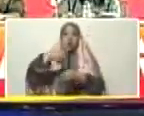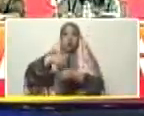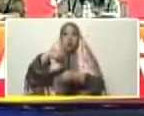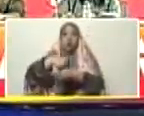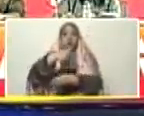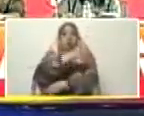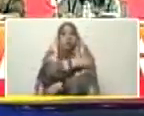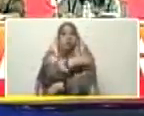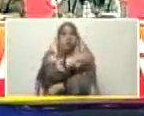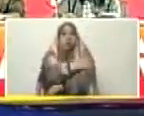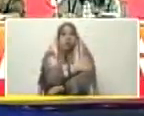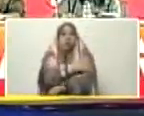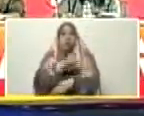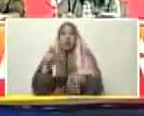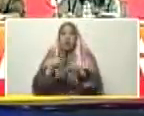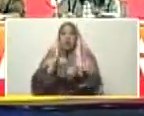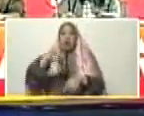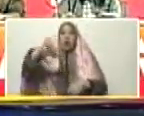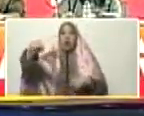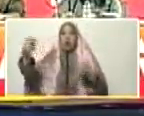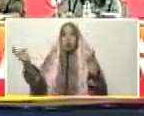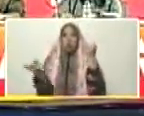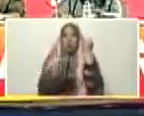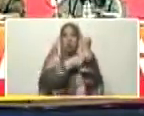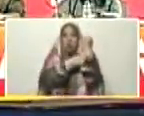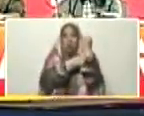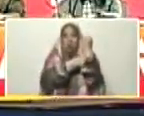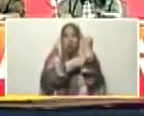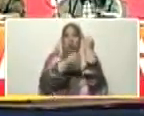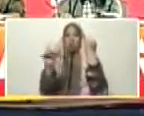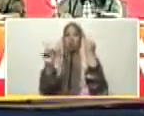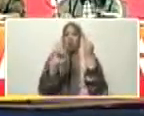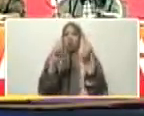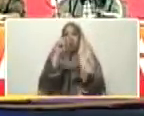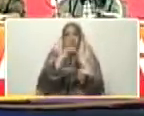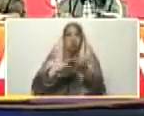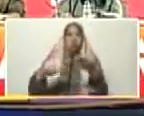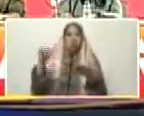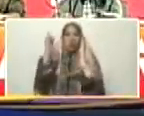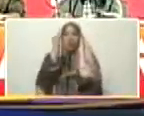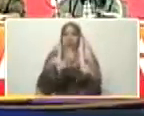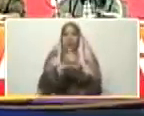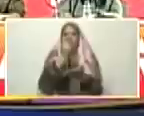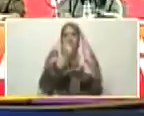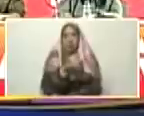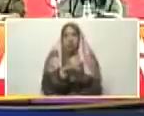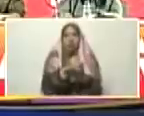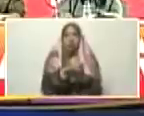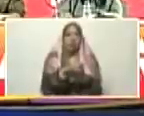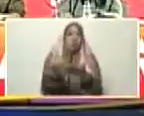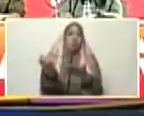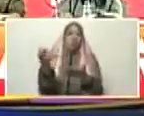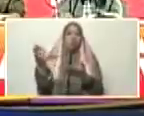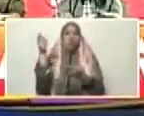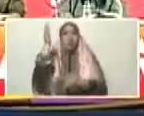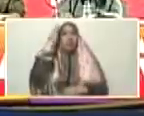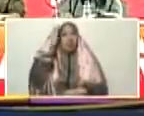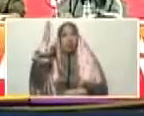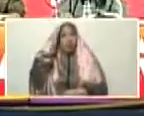why do cita son unos cobardes no se atrevieron a inscribir candidaturas porque le íbamos a dar una colegiada